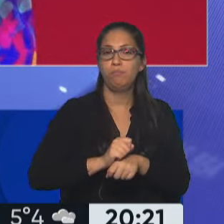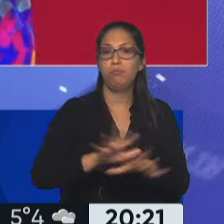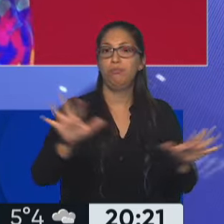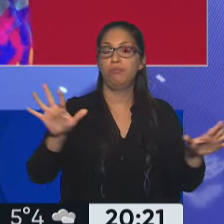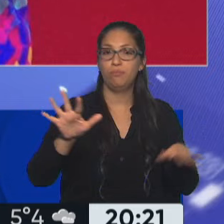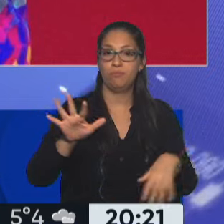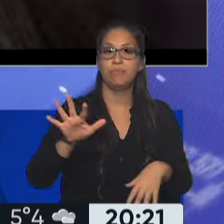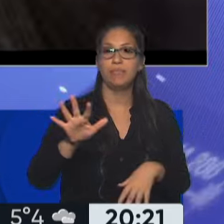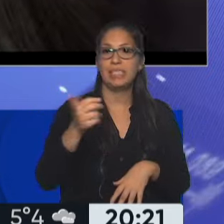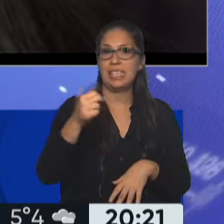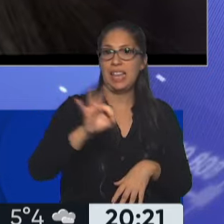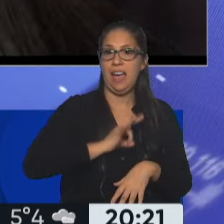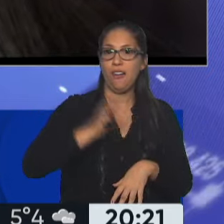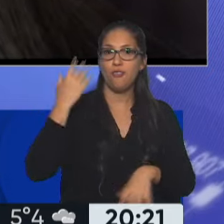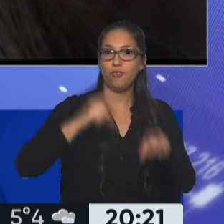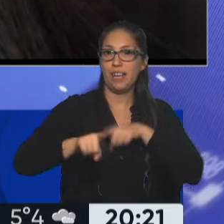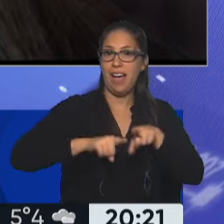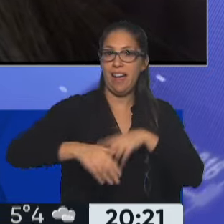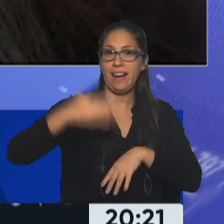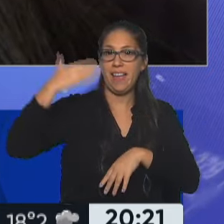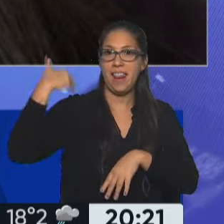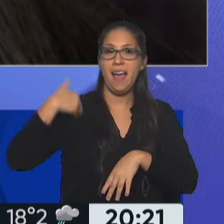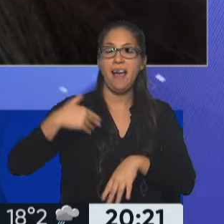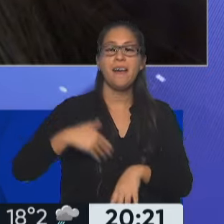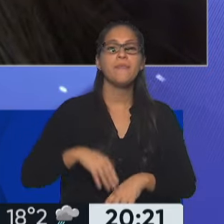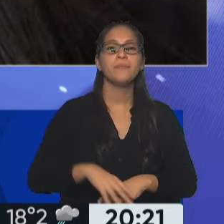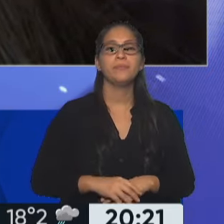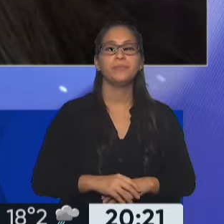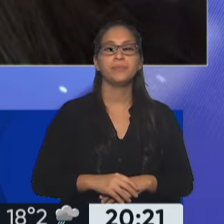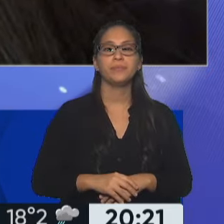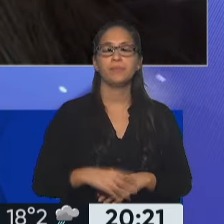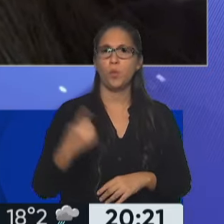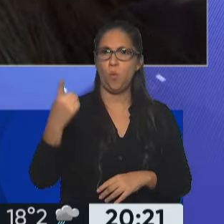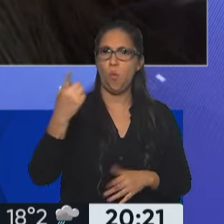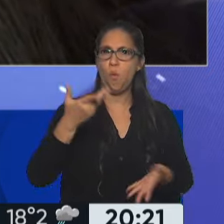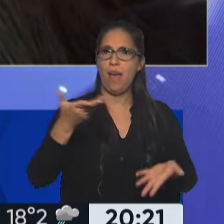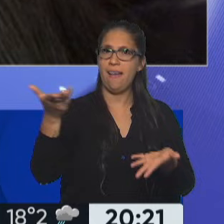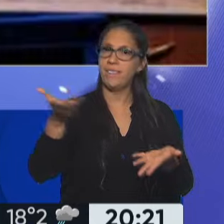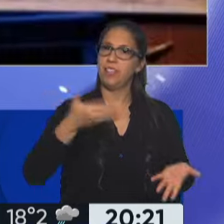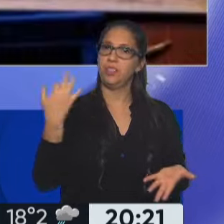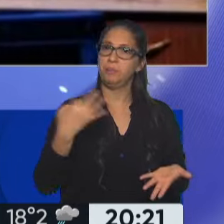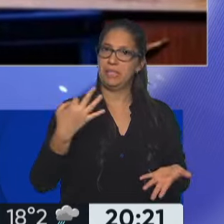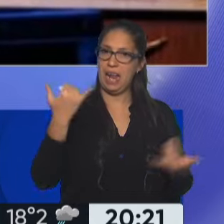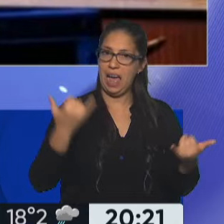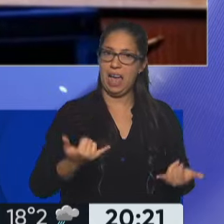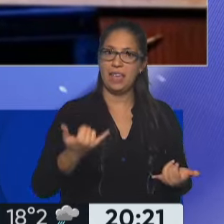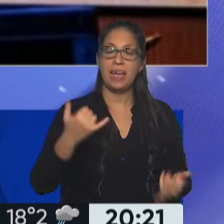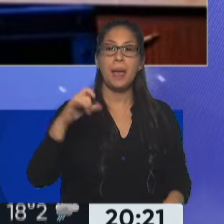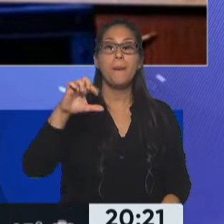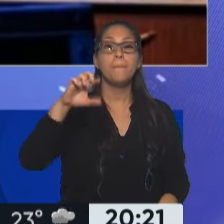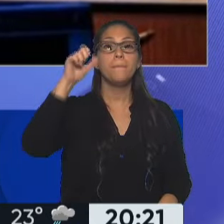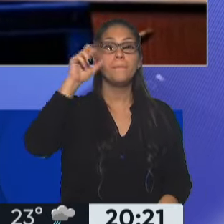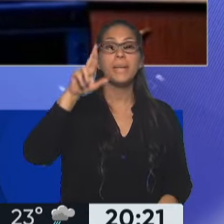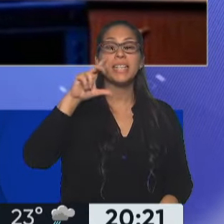los 60 años de trayectoria del gran Antonio Gasalla. Y tenemos una invitación muy especial porque Carlos Perciavale